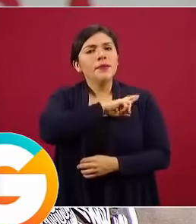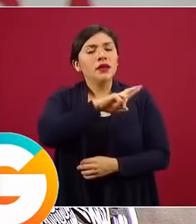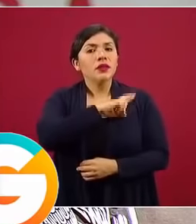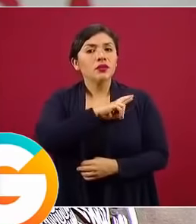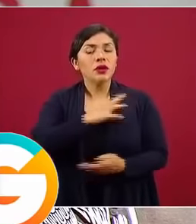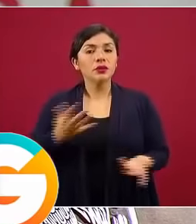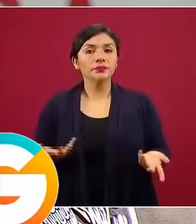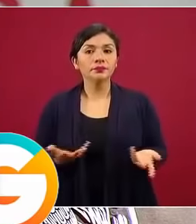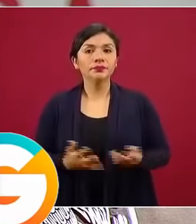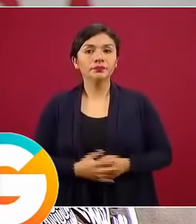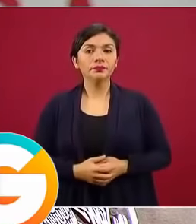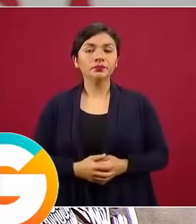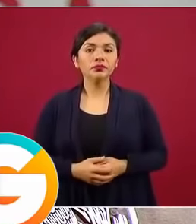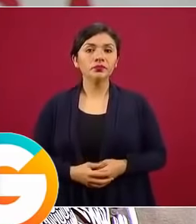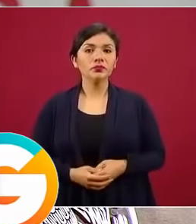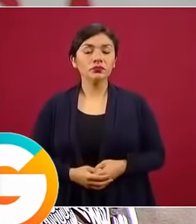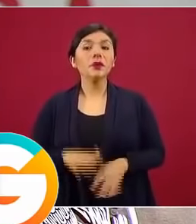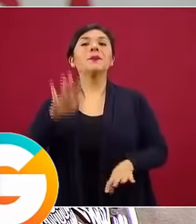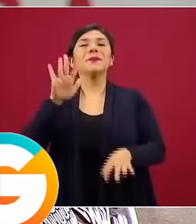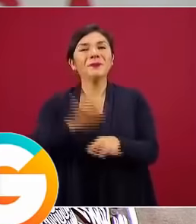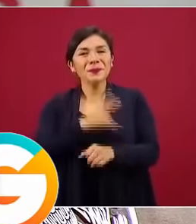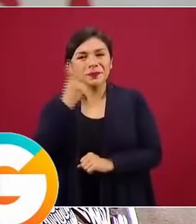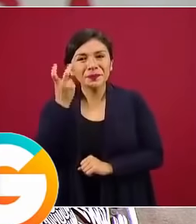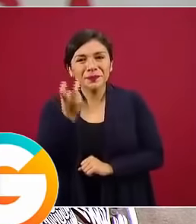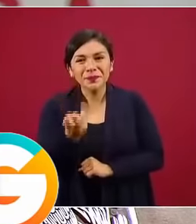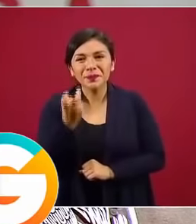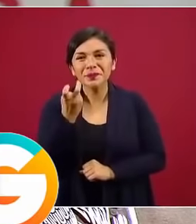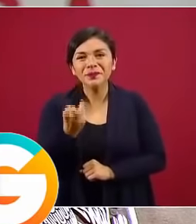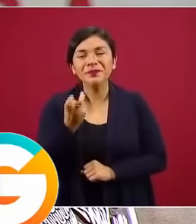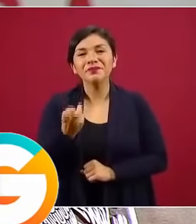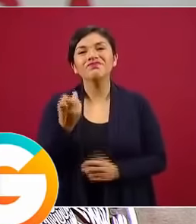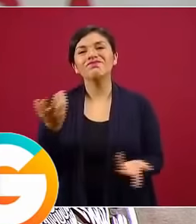particulares. Por eso